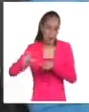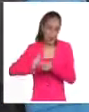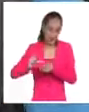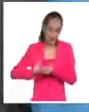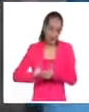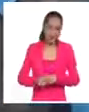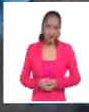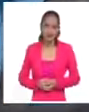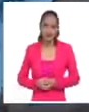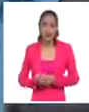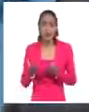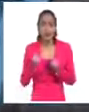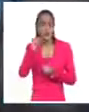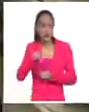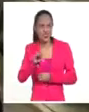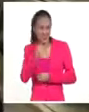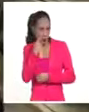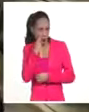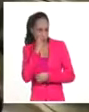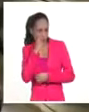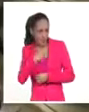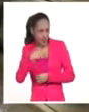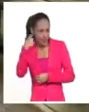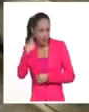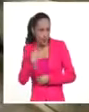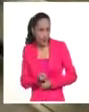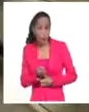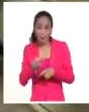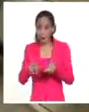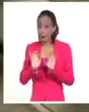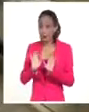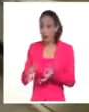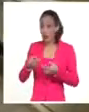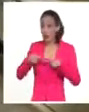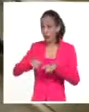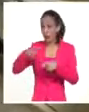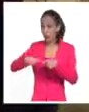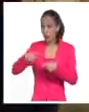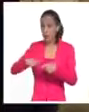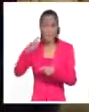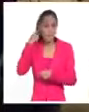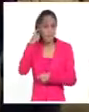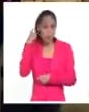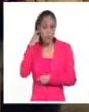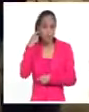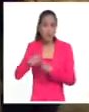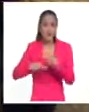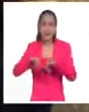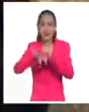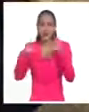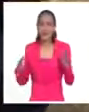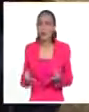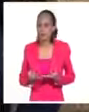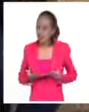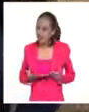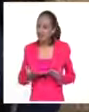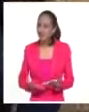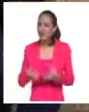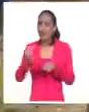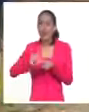tildan de loco a José Antonio Casimiro. Lo cierto es que con su esposa Milady ha formado una familia devota del campo